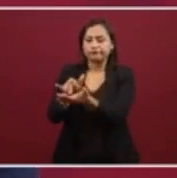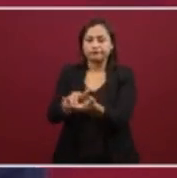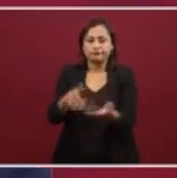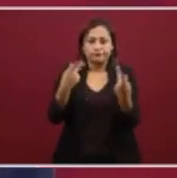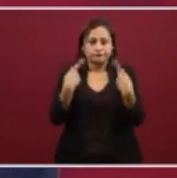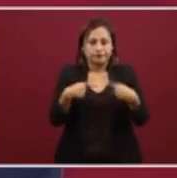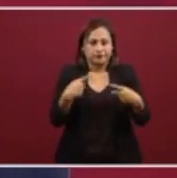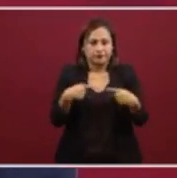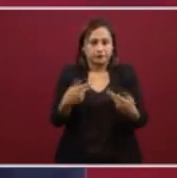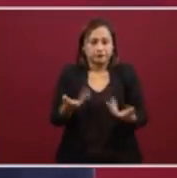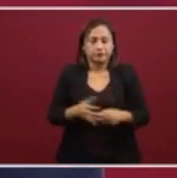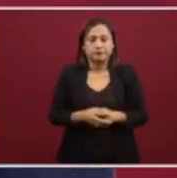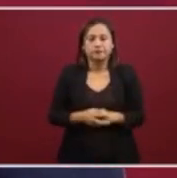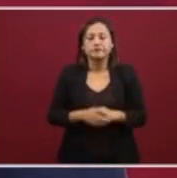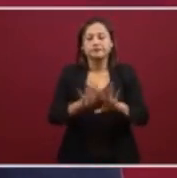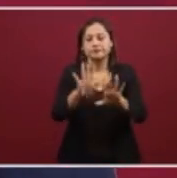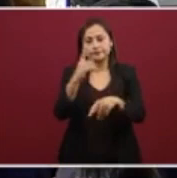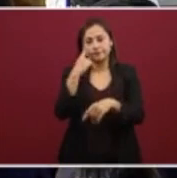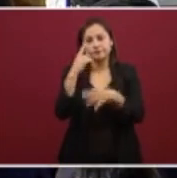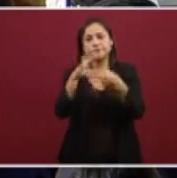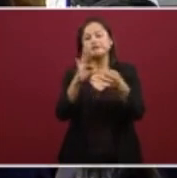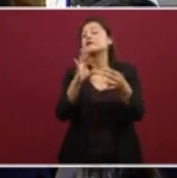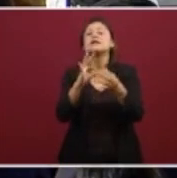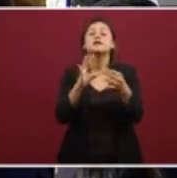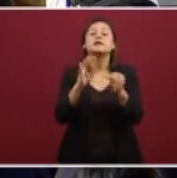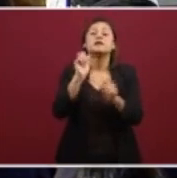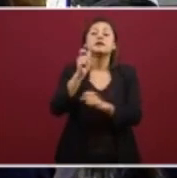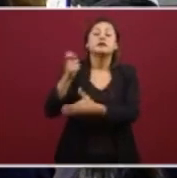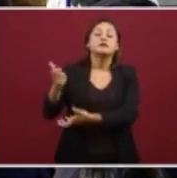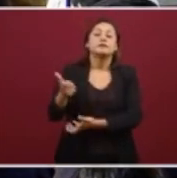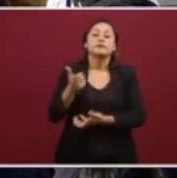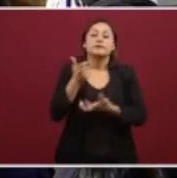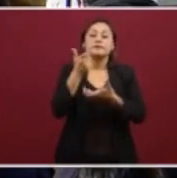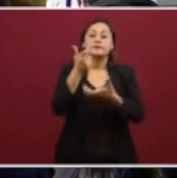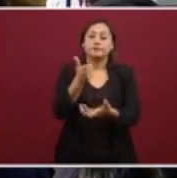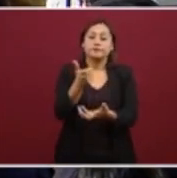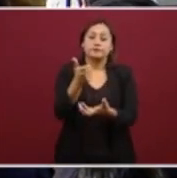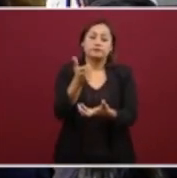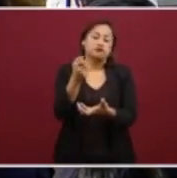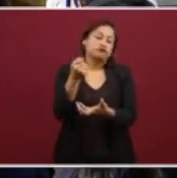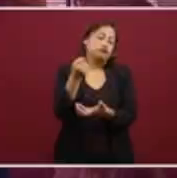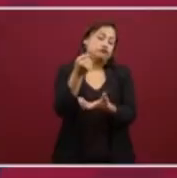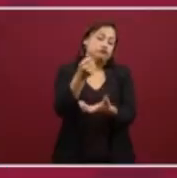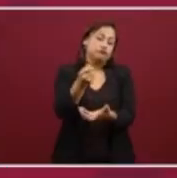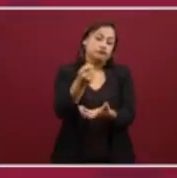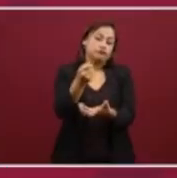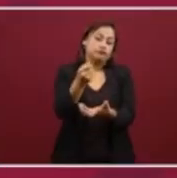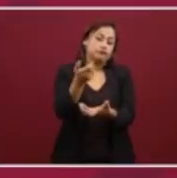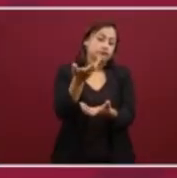Les doy un dato. El presupuesto es de